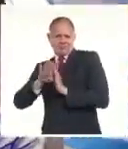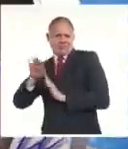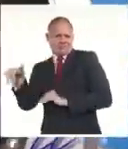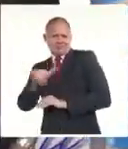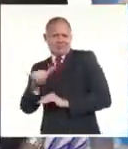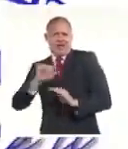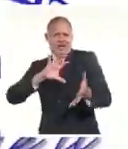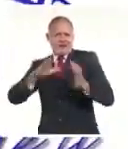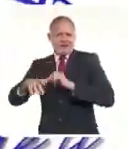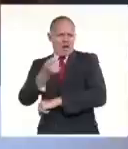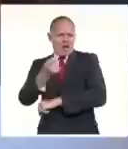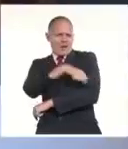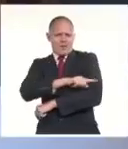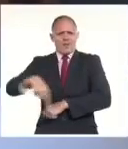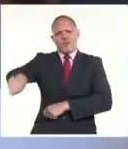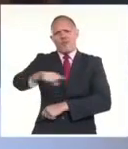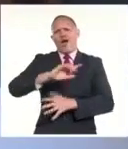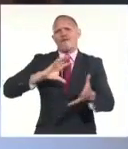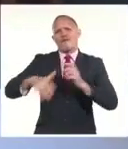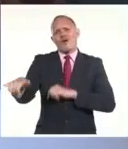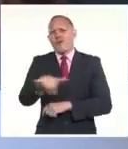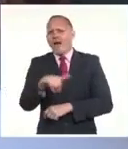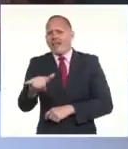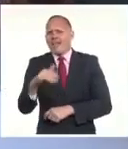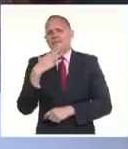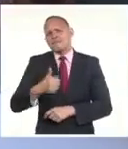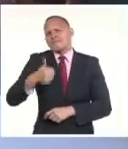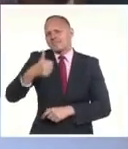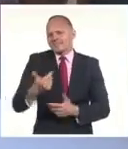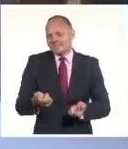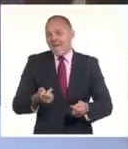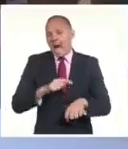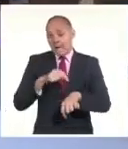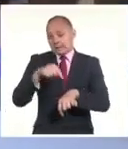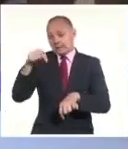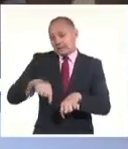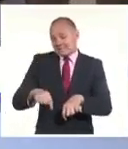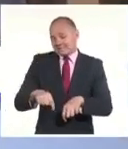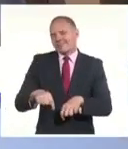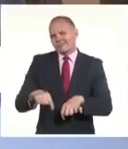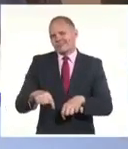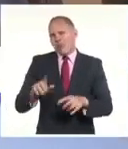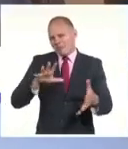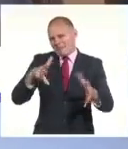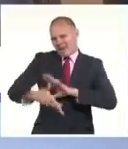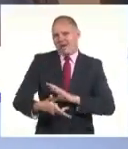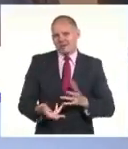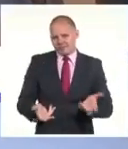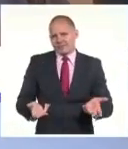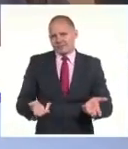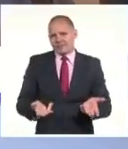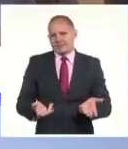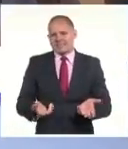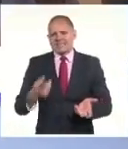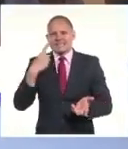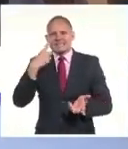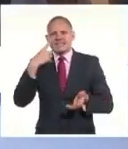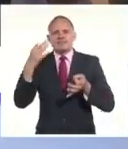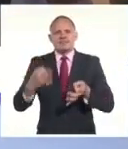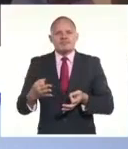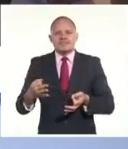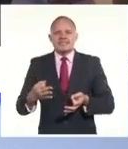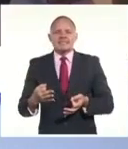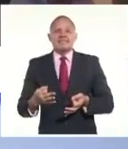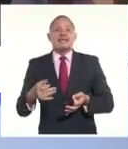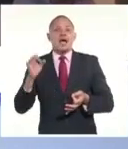diferentes tipos de públicos. Estamos en un momento particularmente difícil de la sociedad, en la cual el